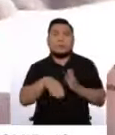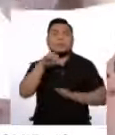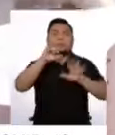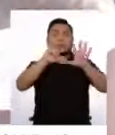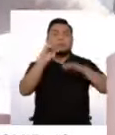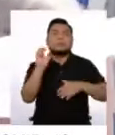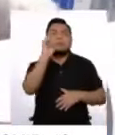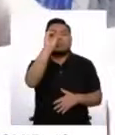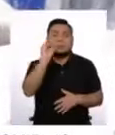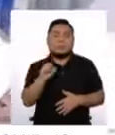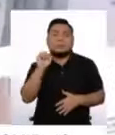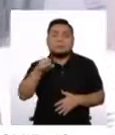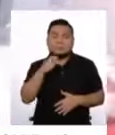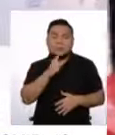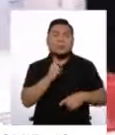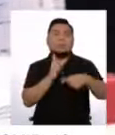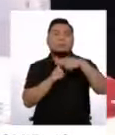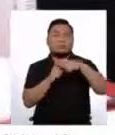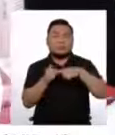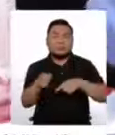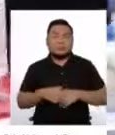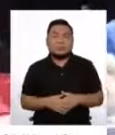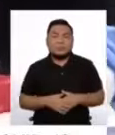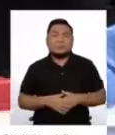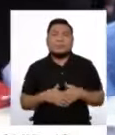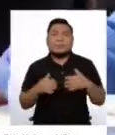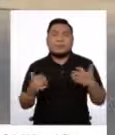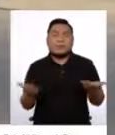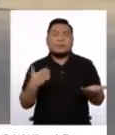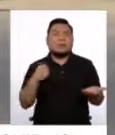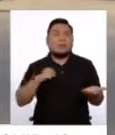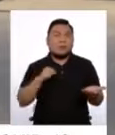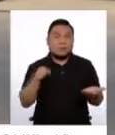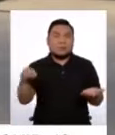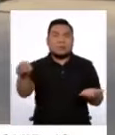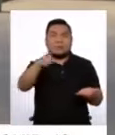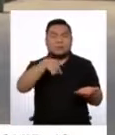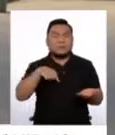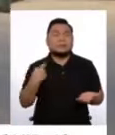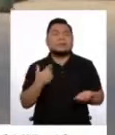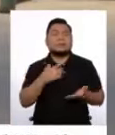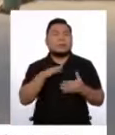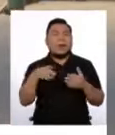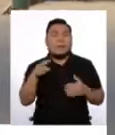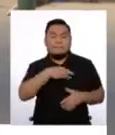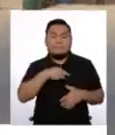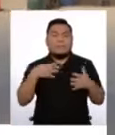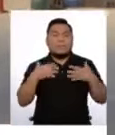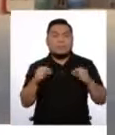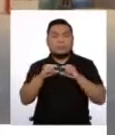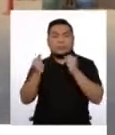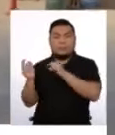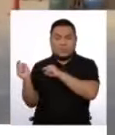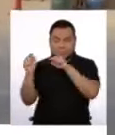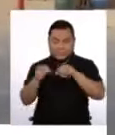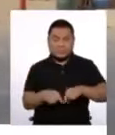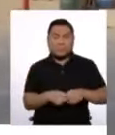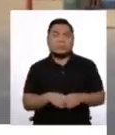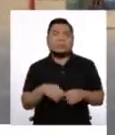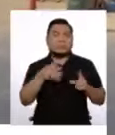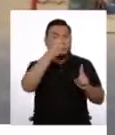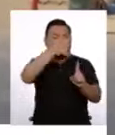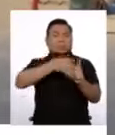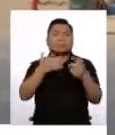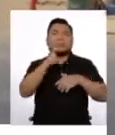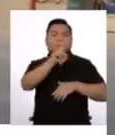60% dieron positivo. Vino la dirección Lima Este del Ministerio de Salud. Ha tomado un total